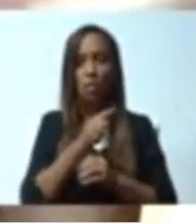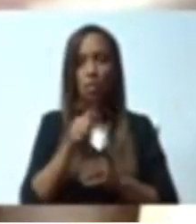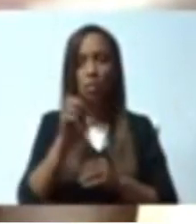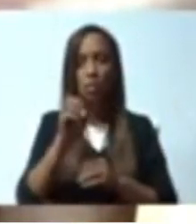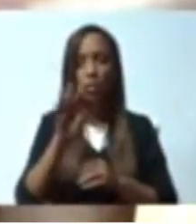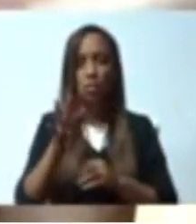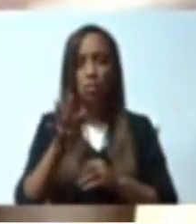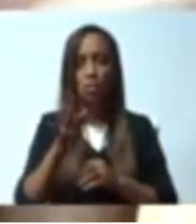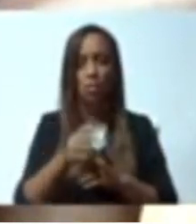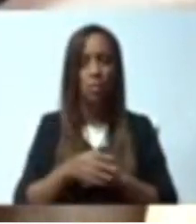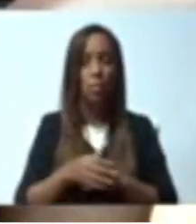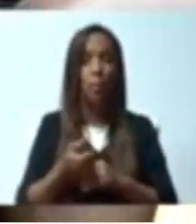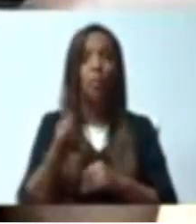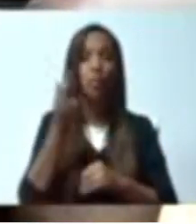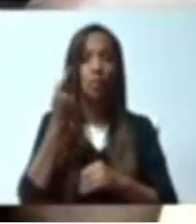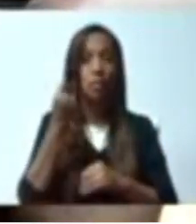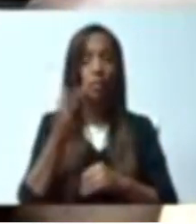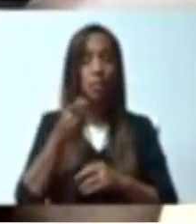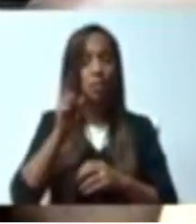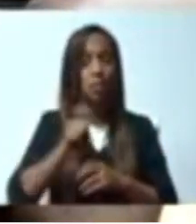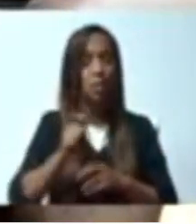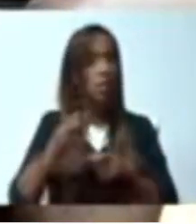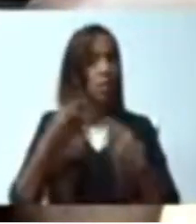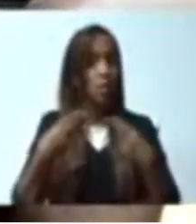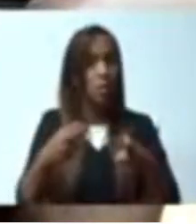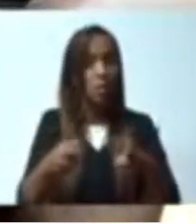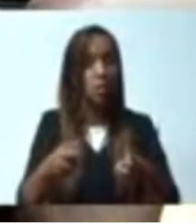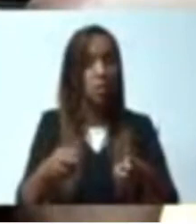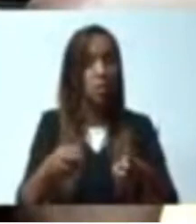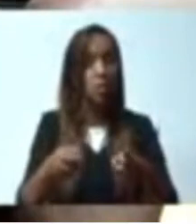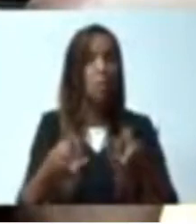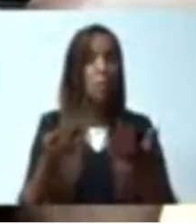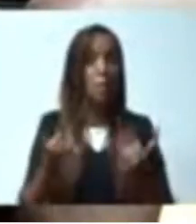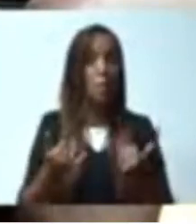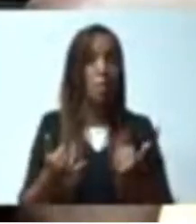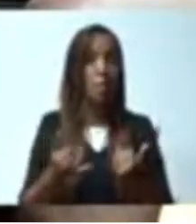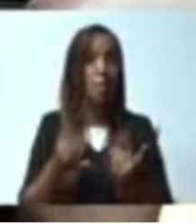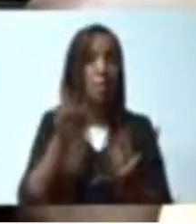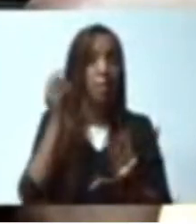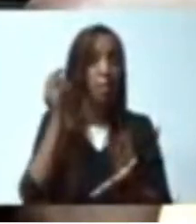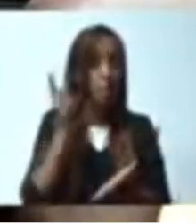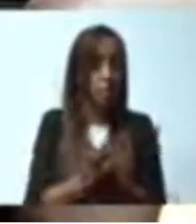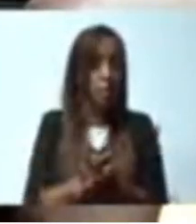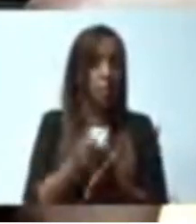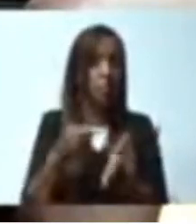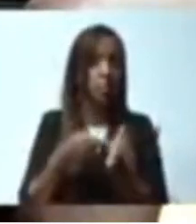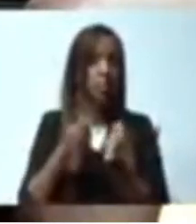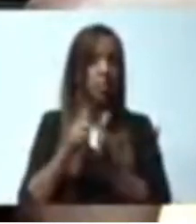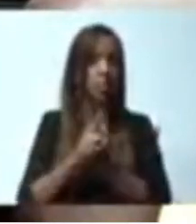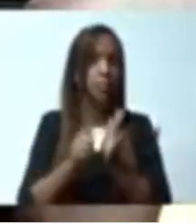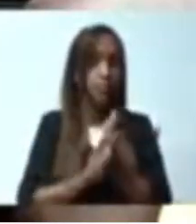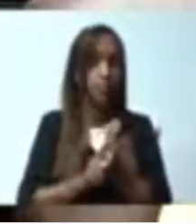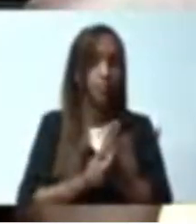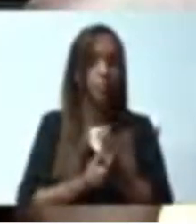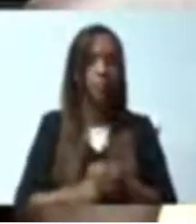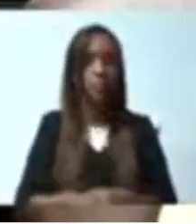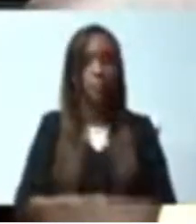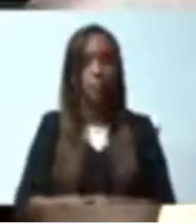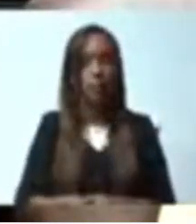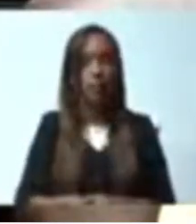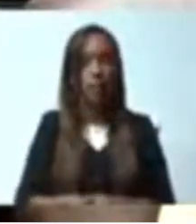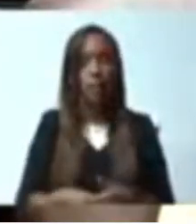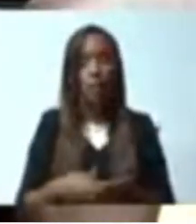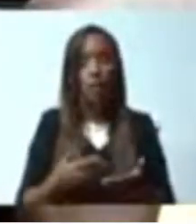Y ha surgido el carácter de urgencia de actualizar esta normativa precisamente por la situación que se